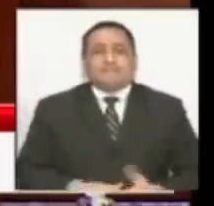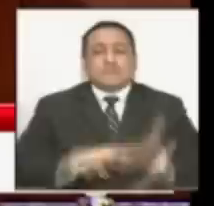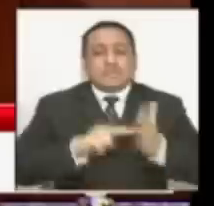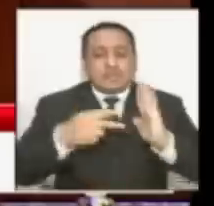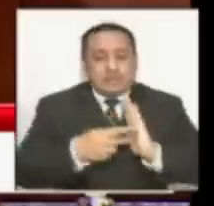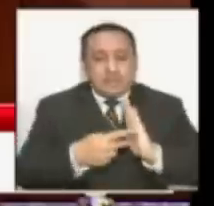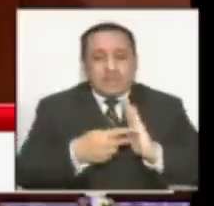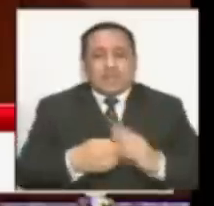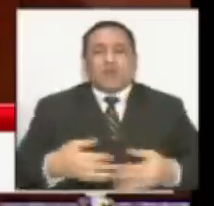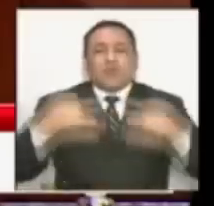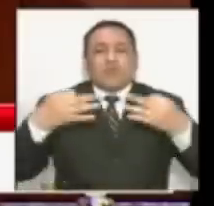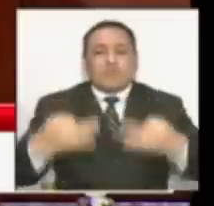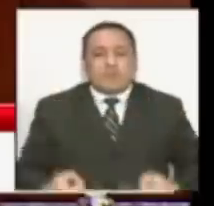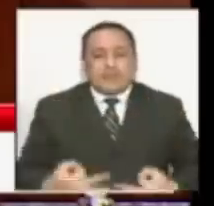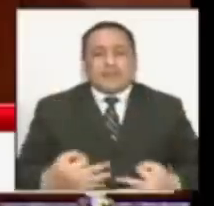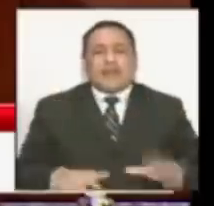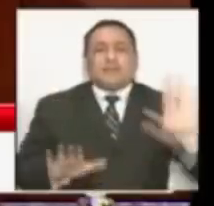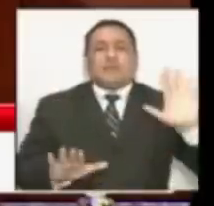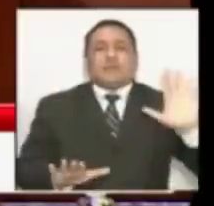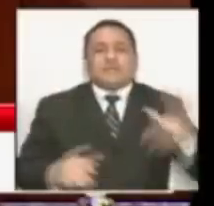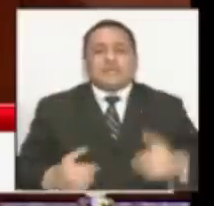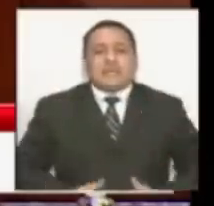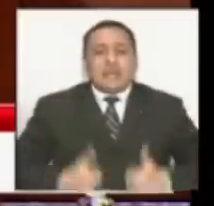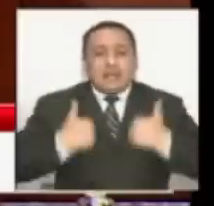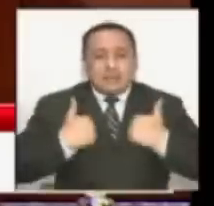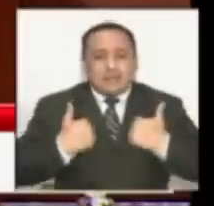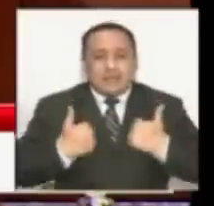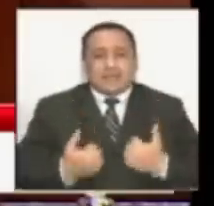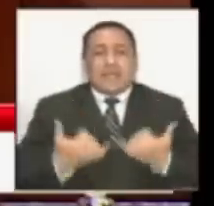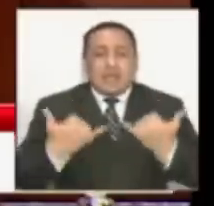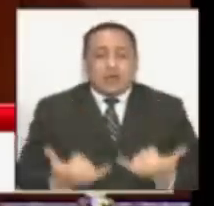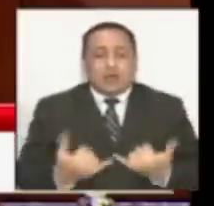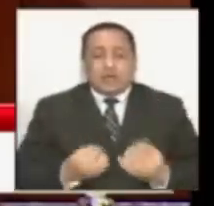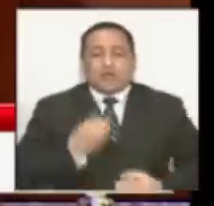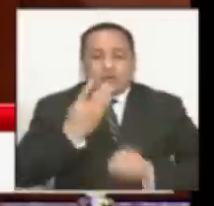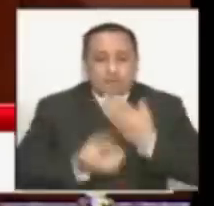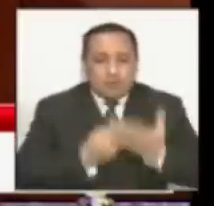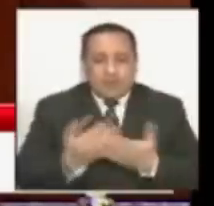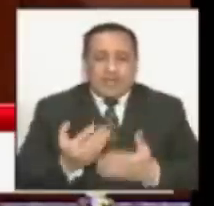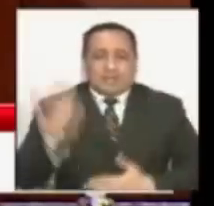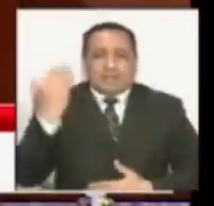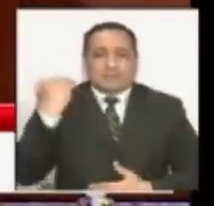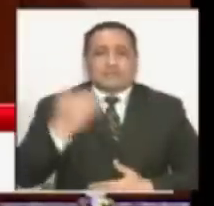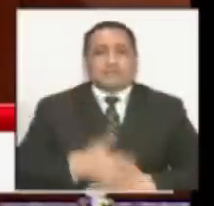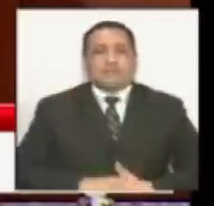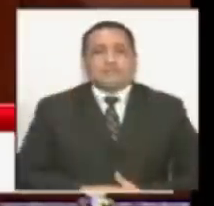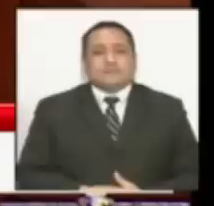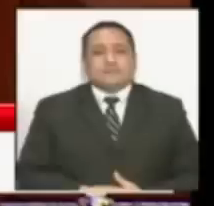decir, cumplir la promesa de la vida republicana a la que me referí anteriormente.